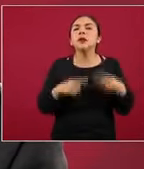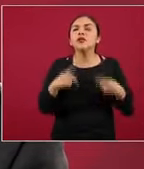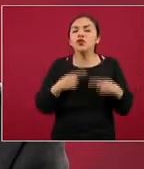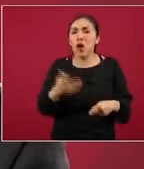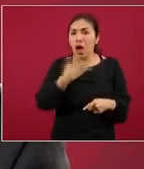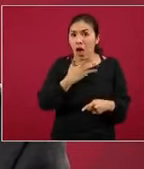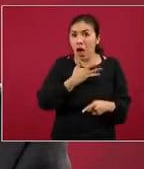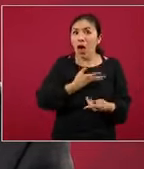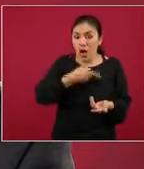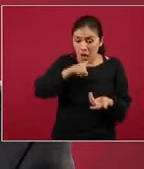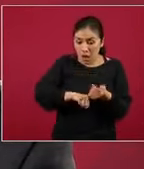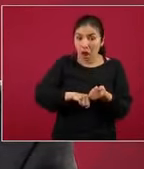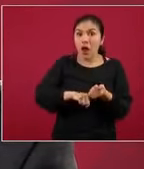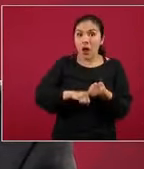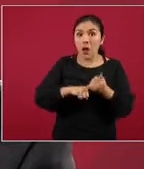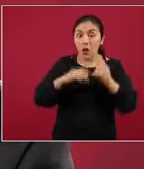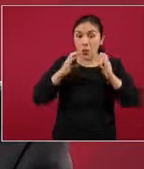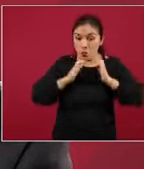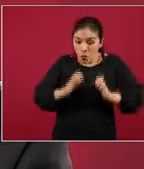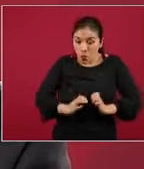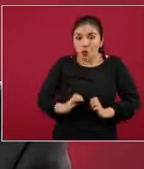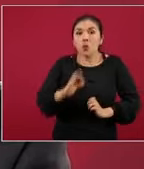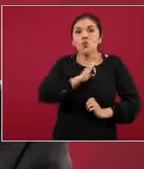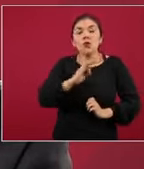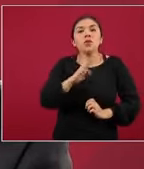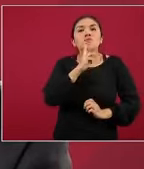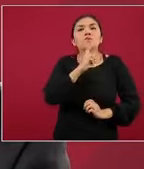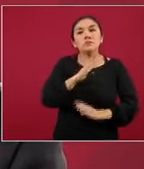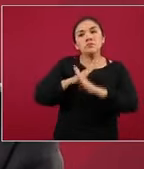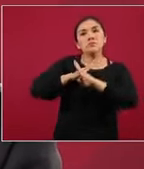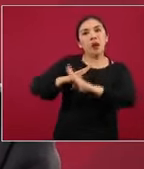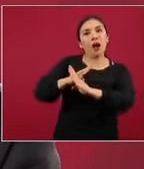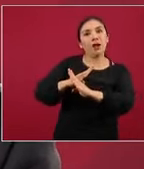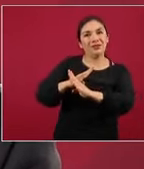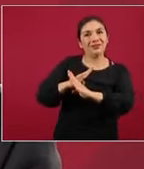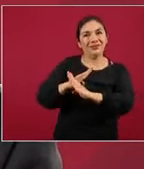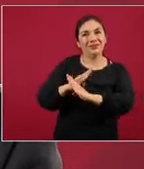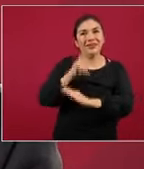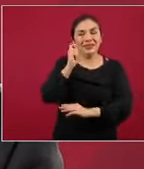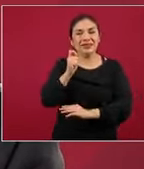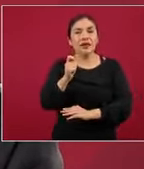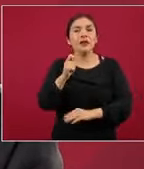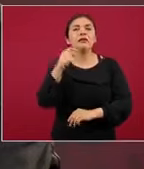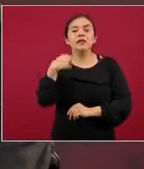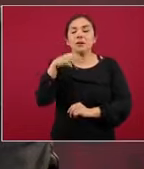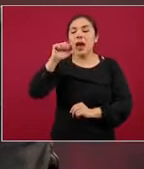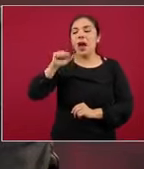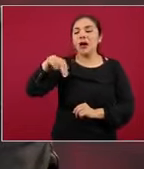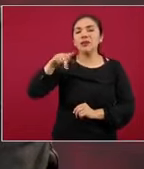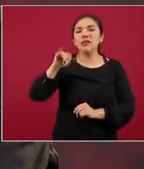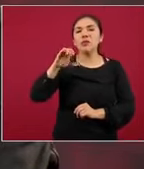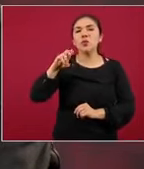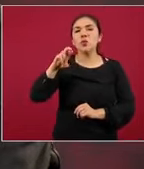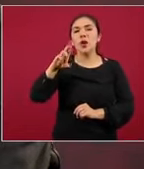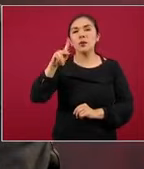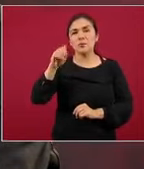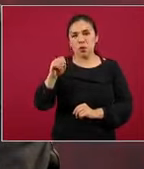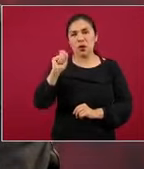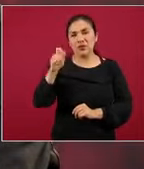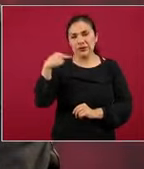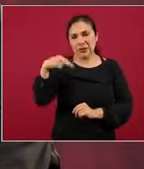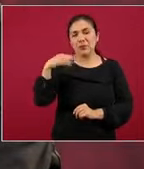que tienen una manifestación de la respuesta inmune, generalmente los anticuerpos. Esa es la que se